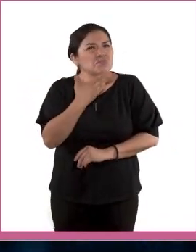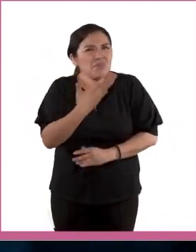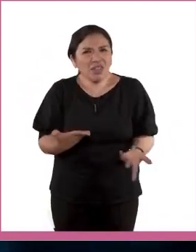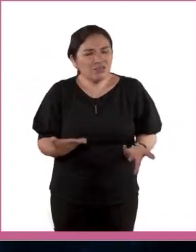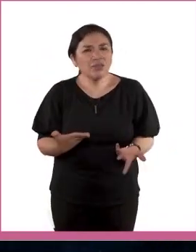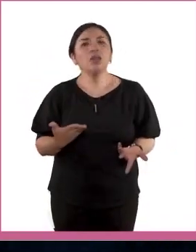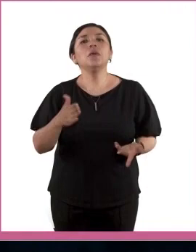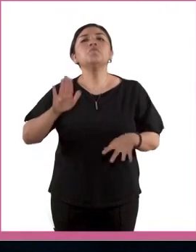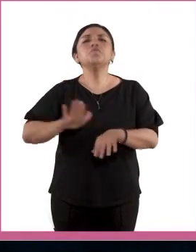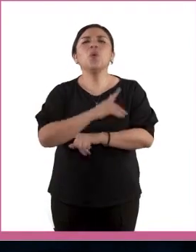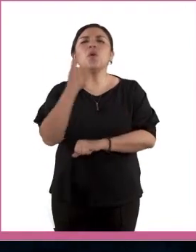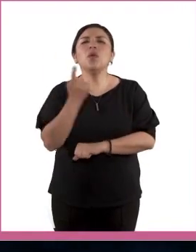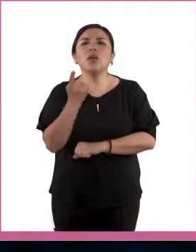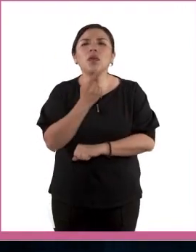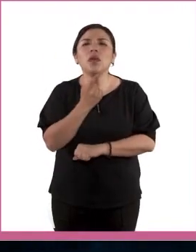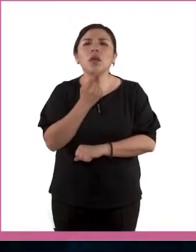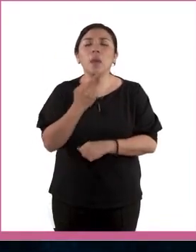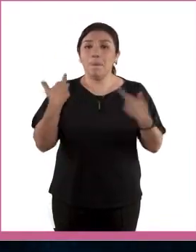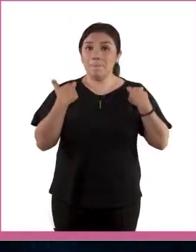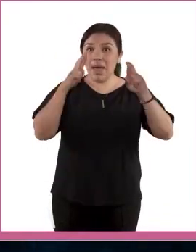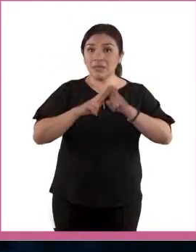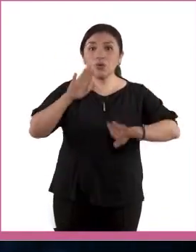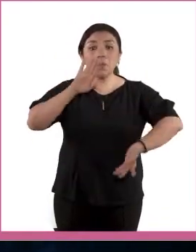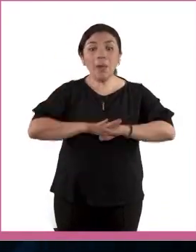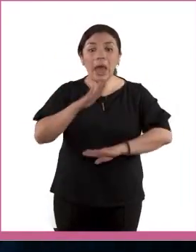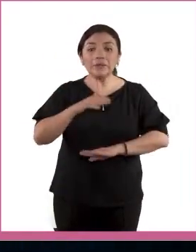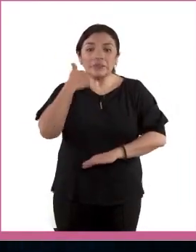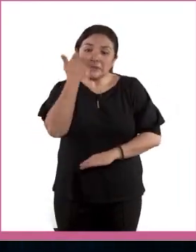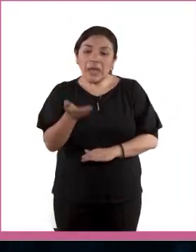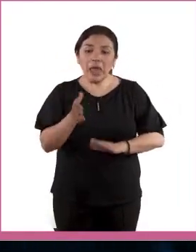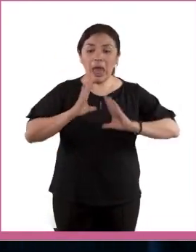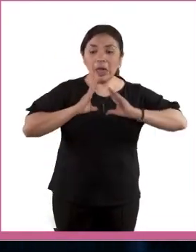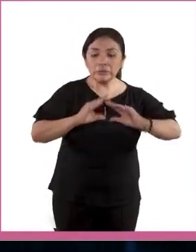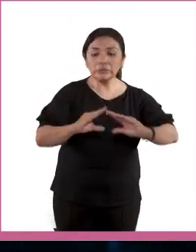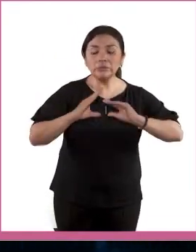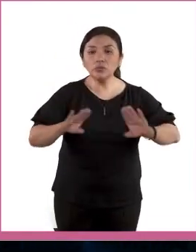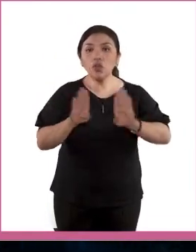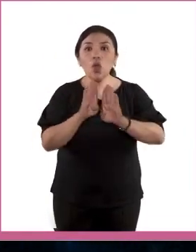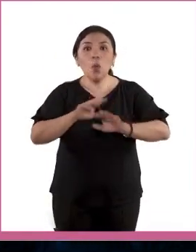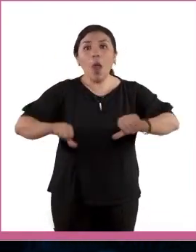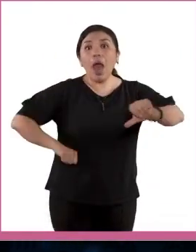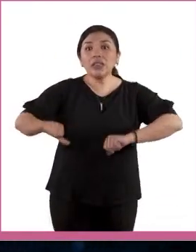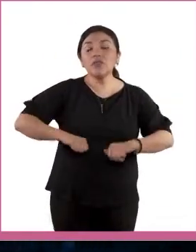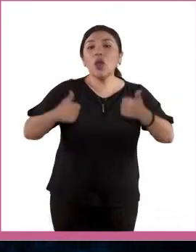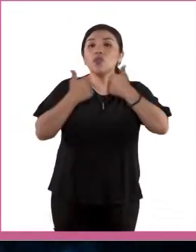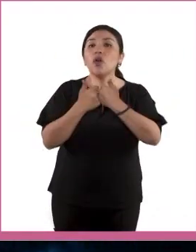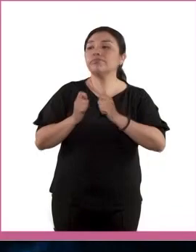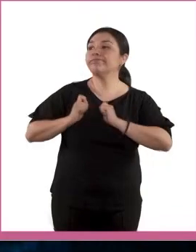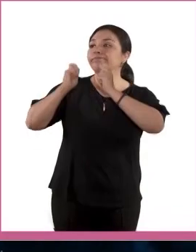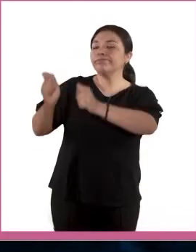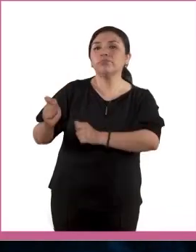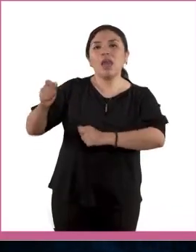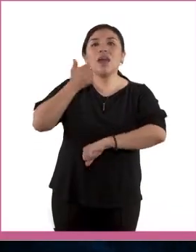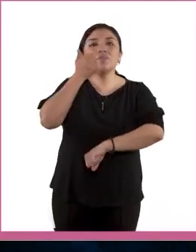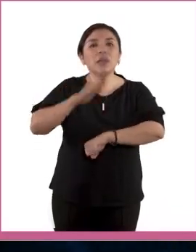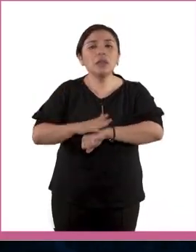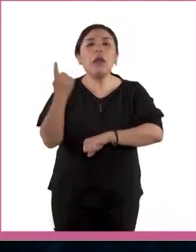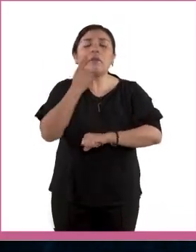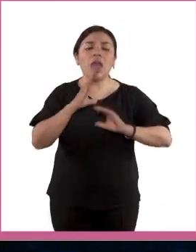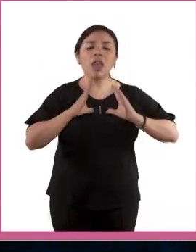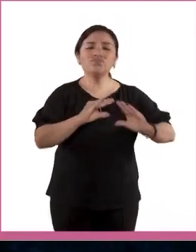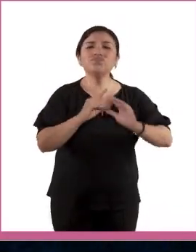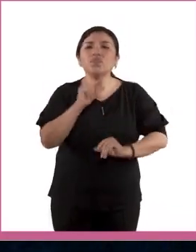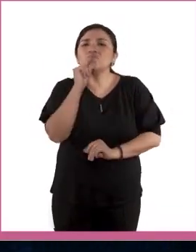eficaz, ya que el docente se preocupa un poco más por cumplir las actividades administrativas que